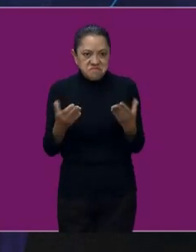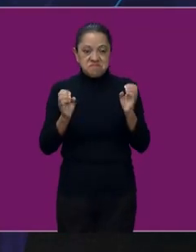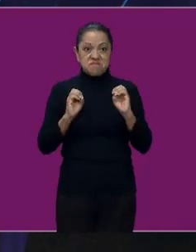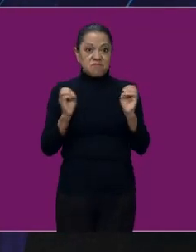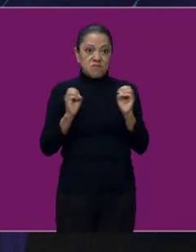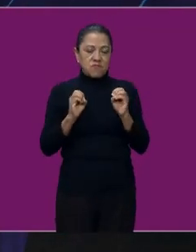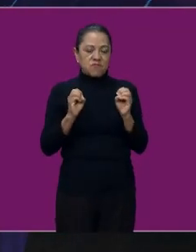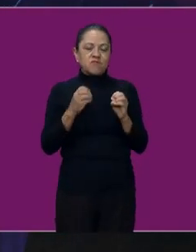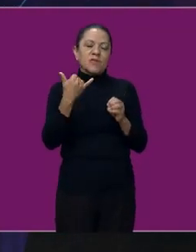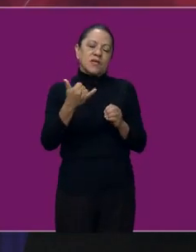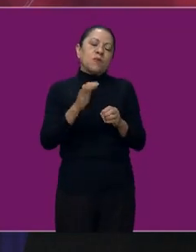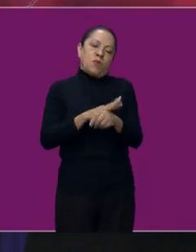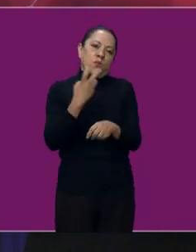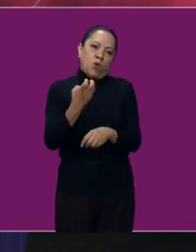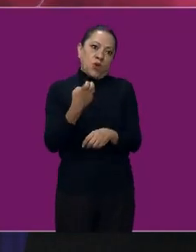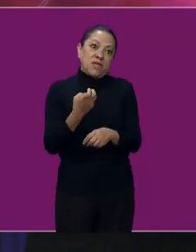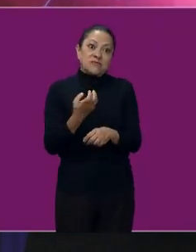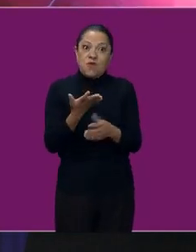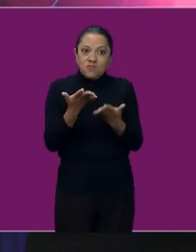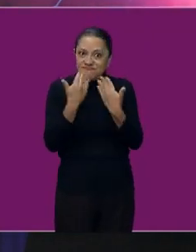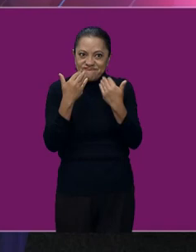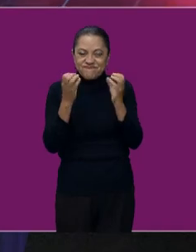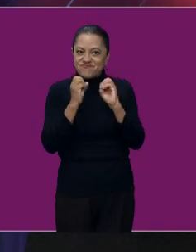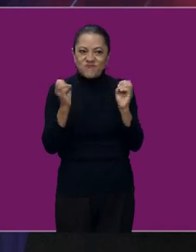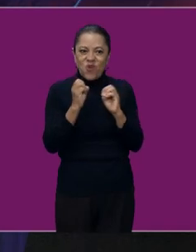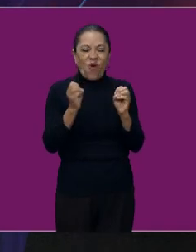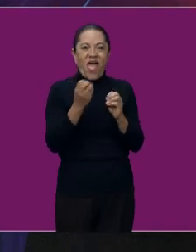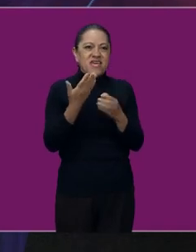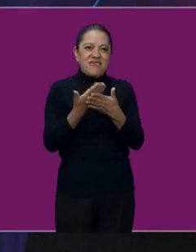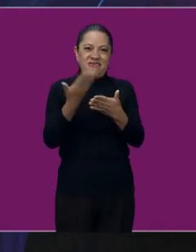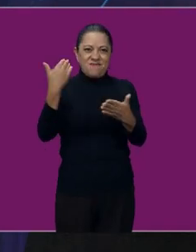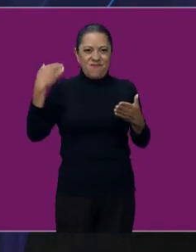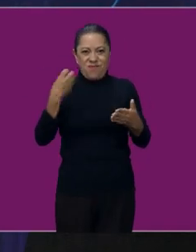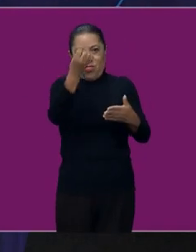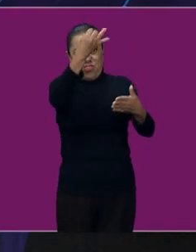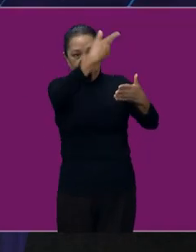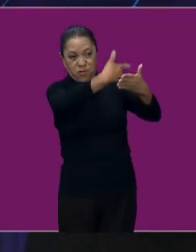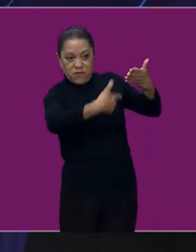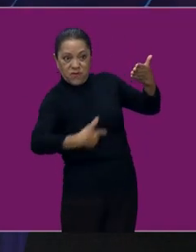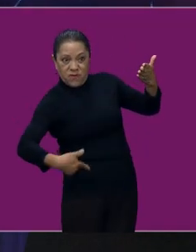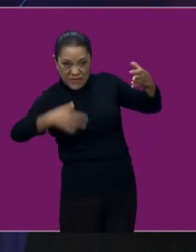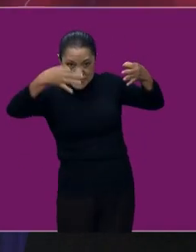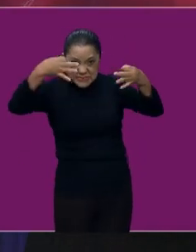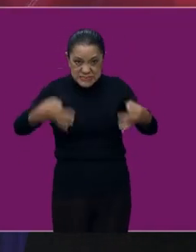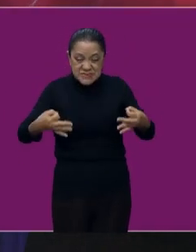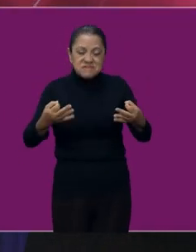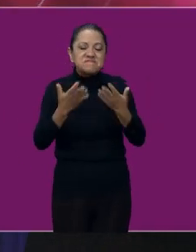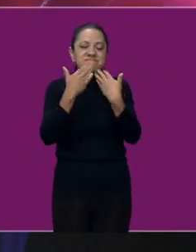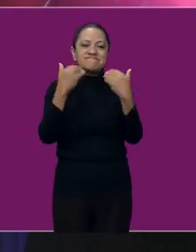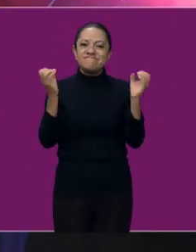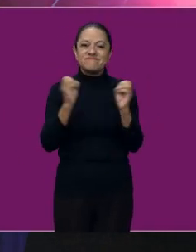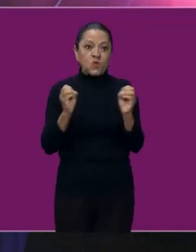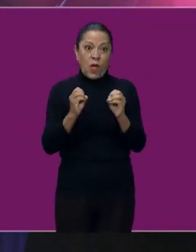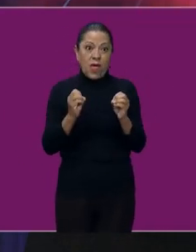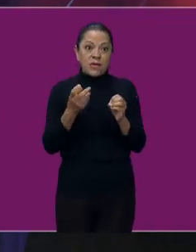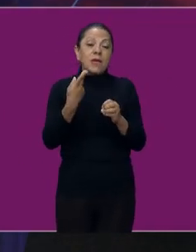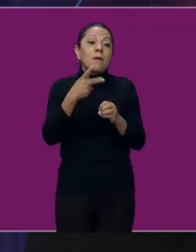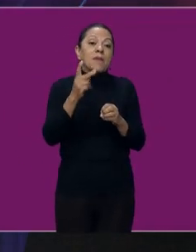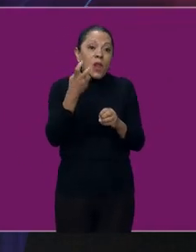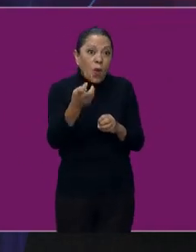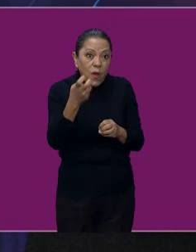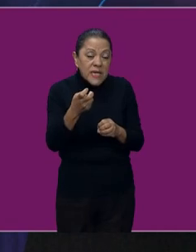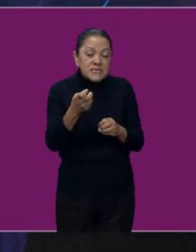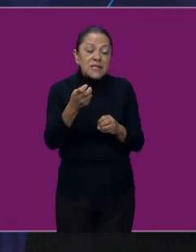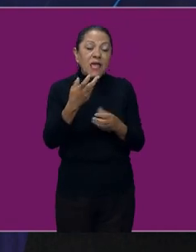fue en el 2010 no ahorita ya son 10 años más que seguramente hay muchas más personas sordas que son